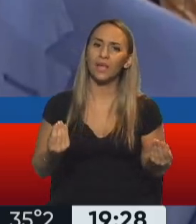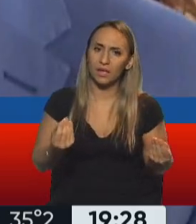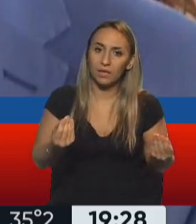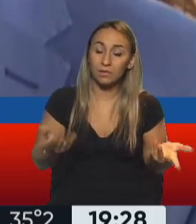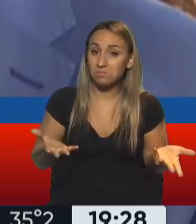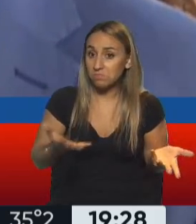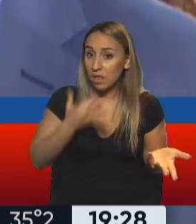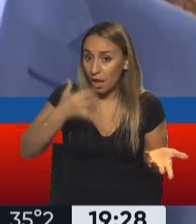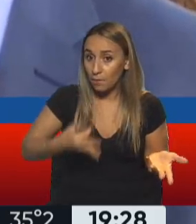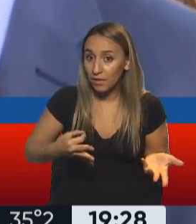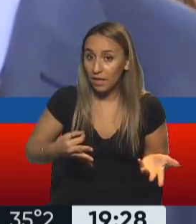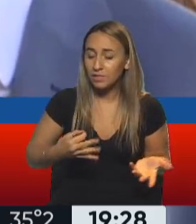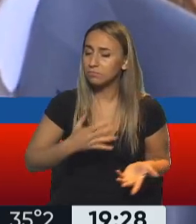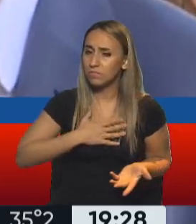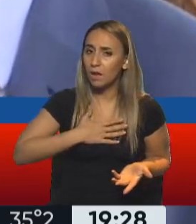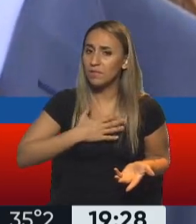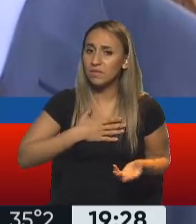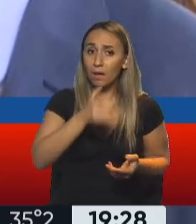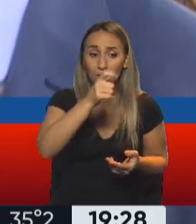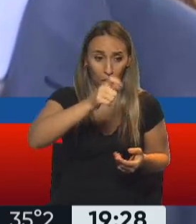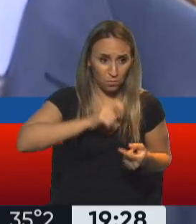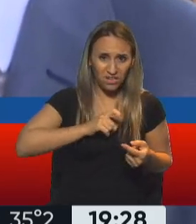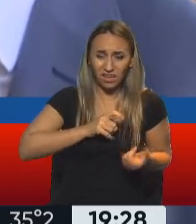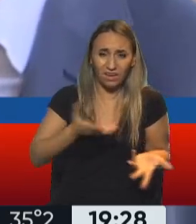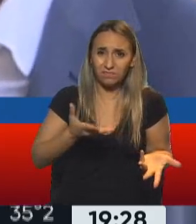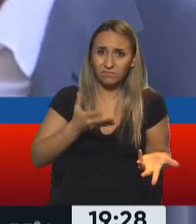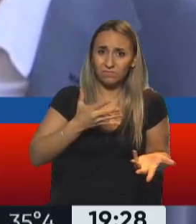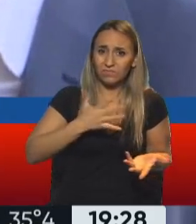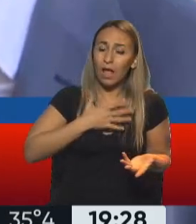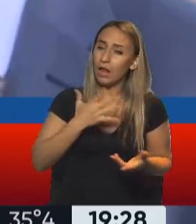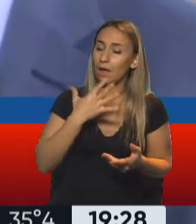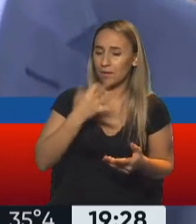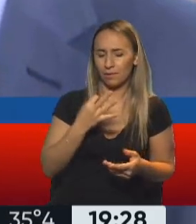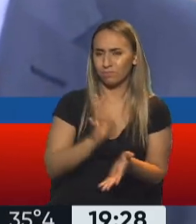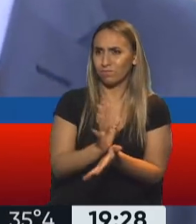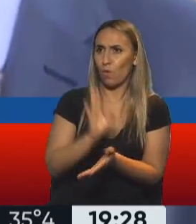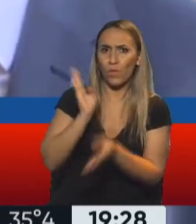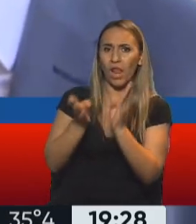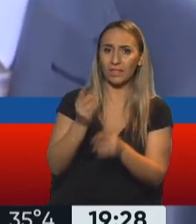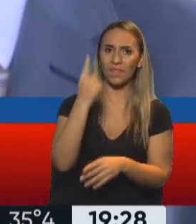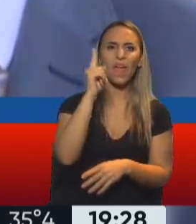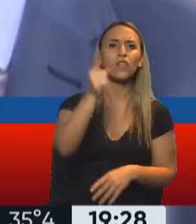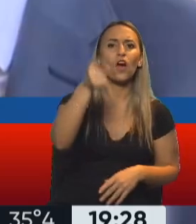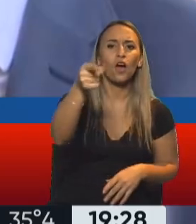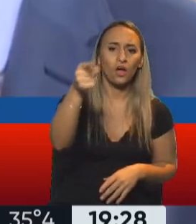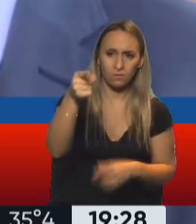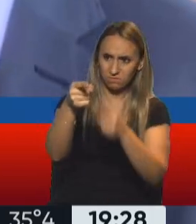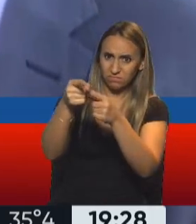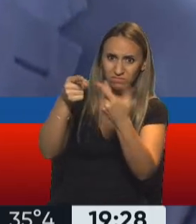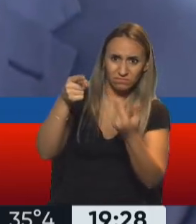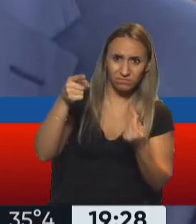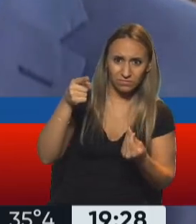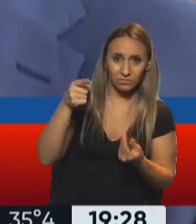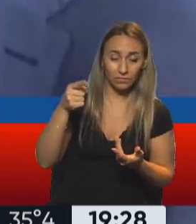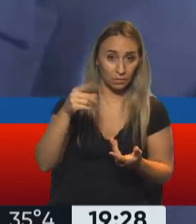que fue muy lamentable la respuesta de ella. Primero, violenta, usando el dedo. Segundo, acusándome